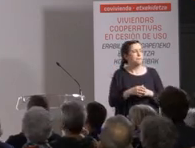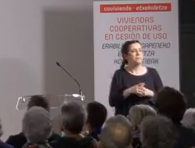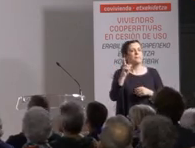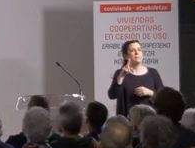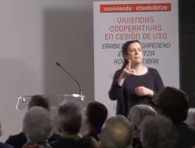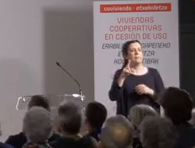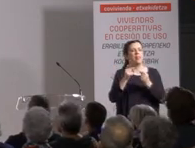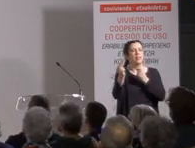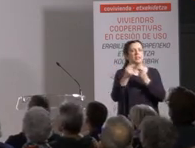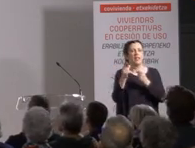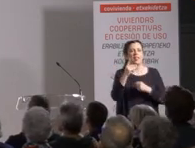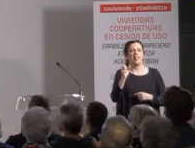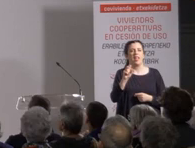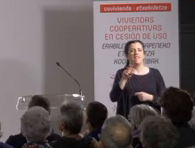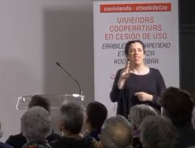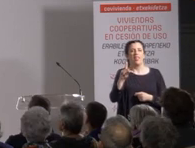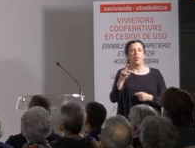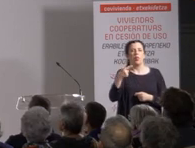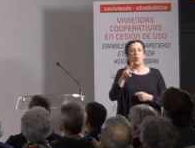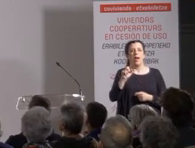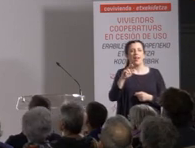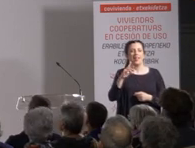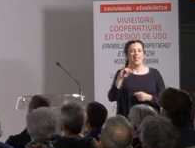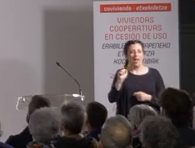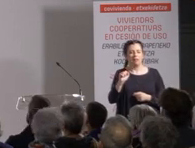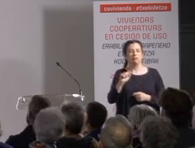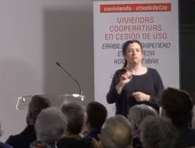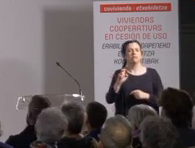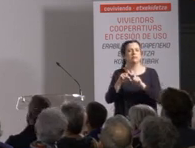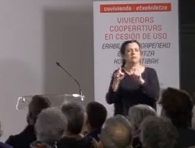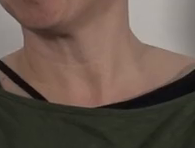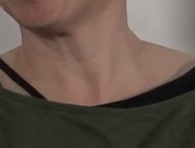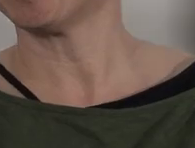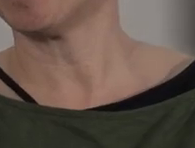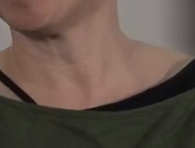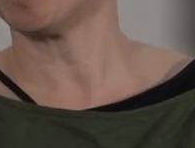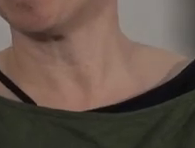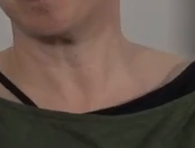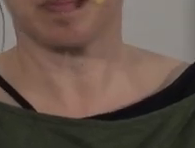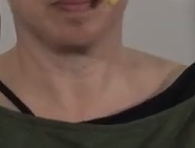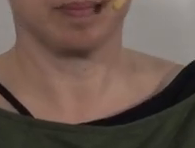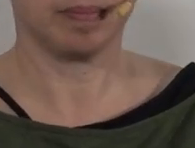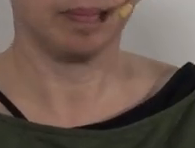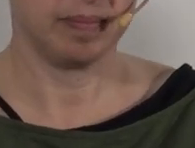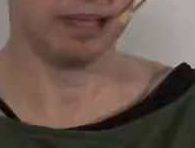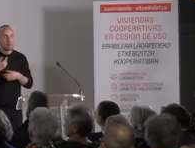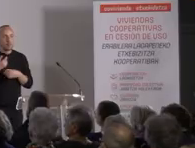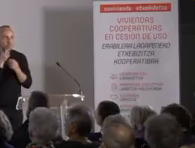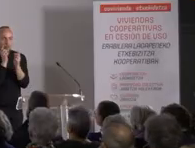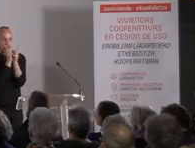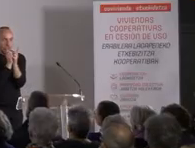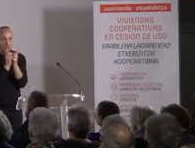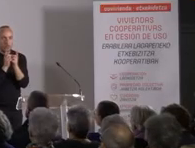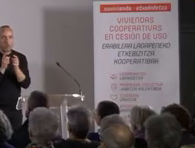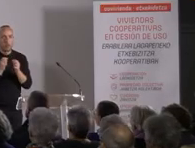online David Guardia de Sostre Civic y de Avicop. Estupendo. Nada, pues así muy brevemente,